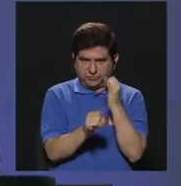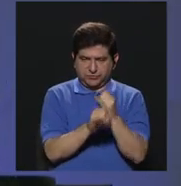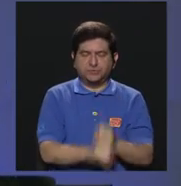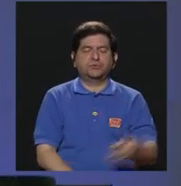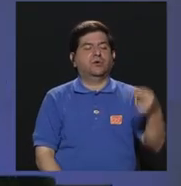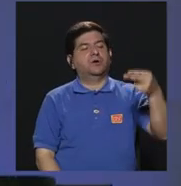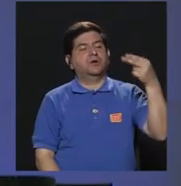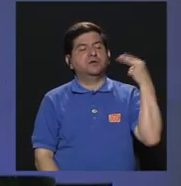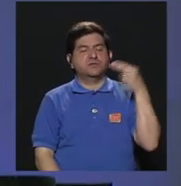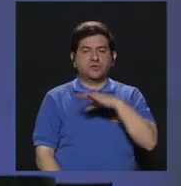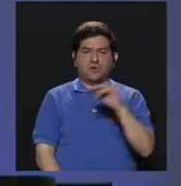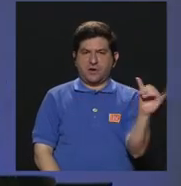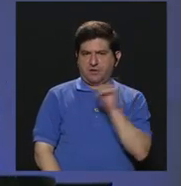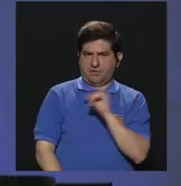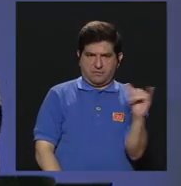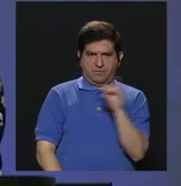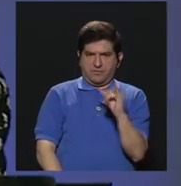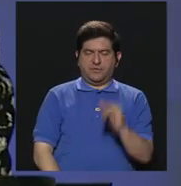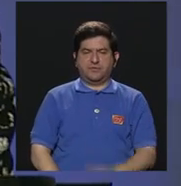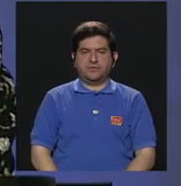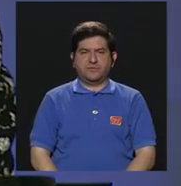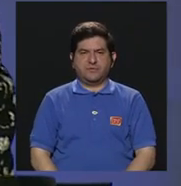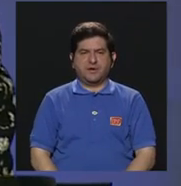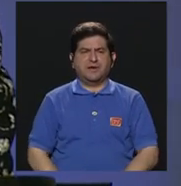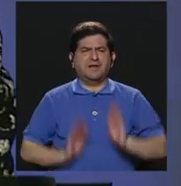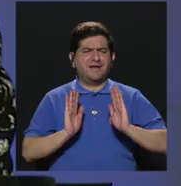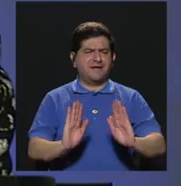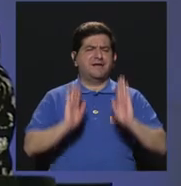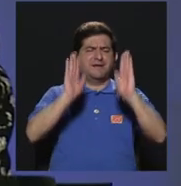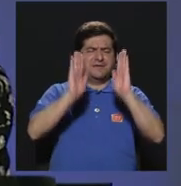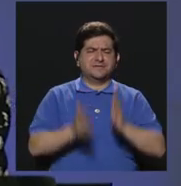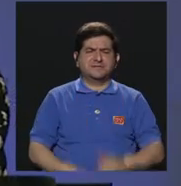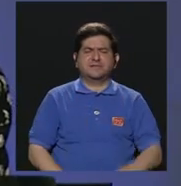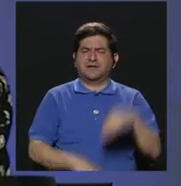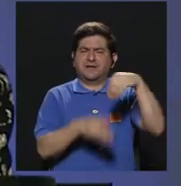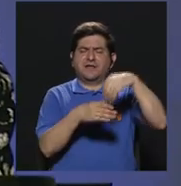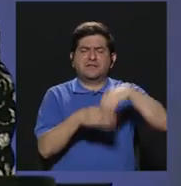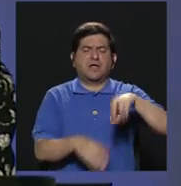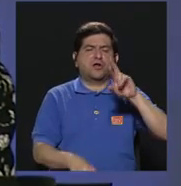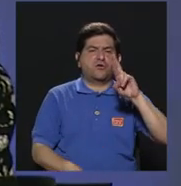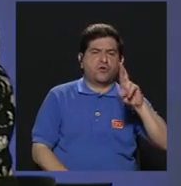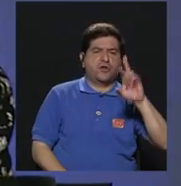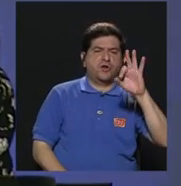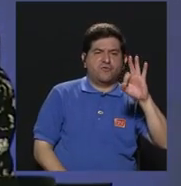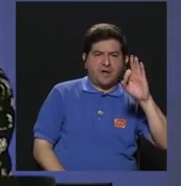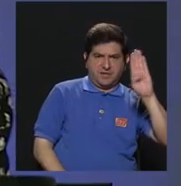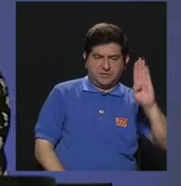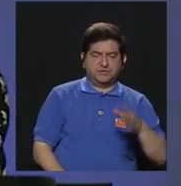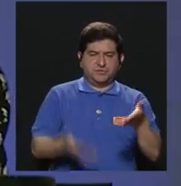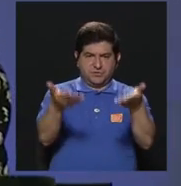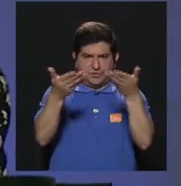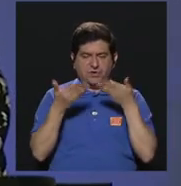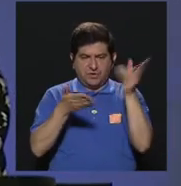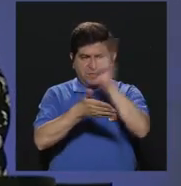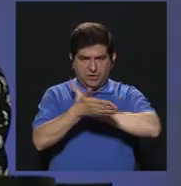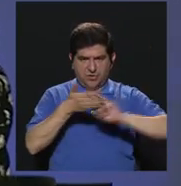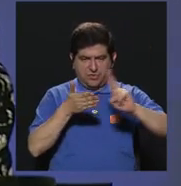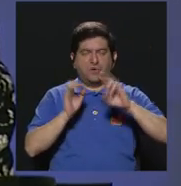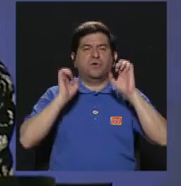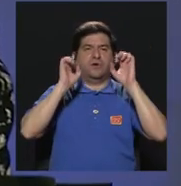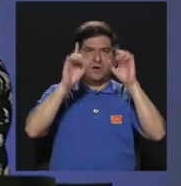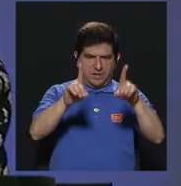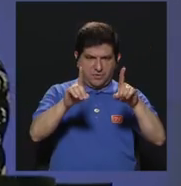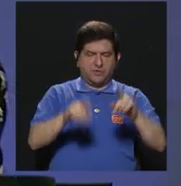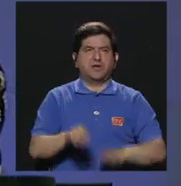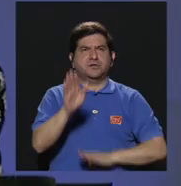su historia y simultáneamente la extraordinaria contribución de Rodrigo Facio Brenes a la universidad, a la